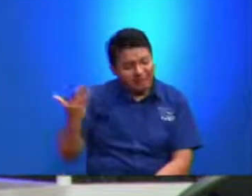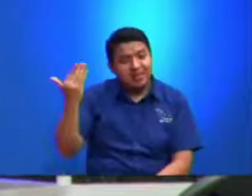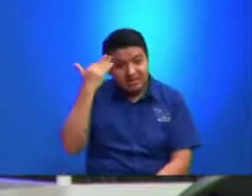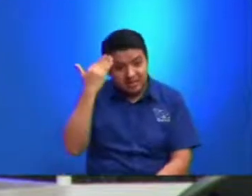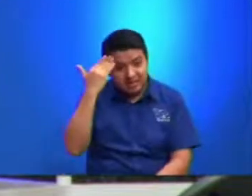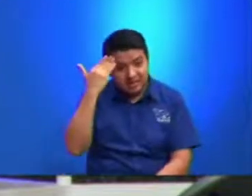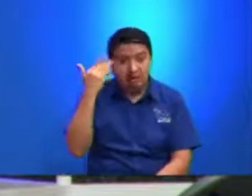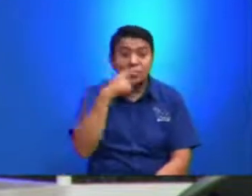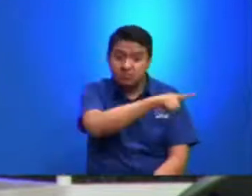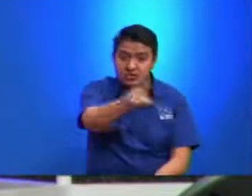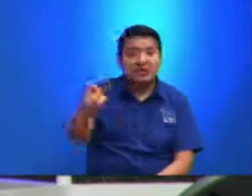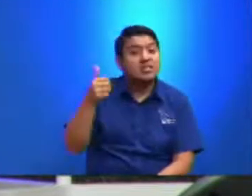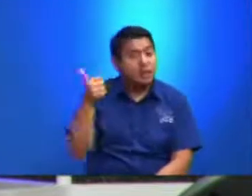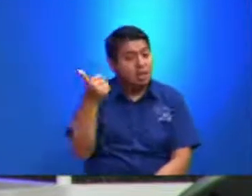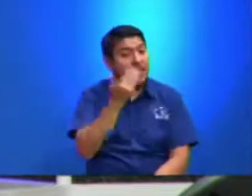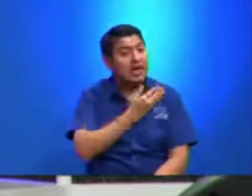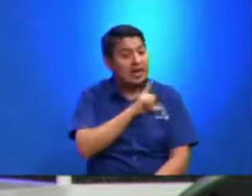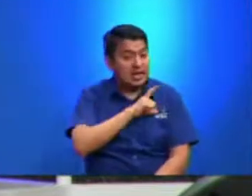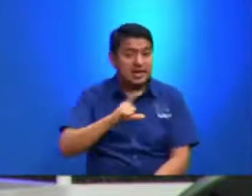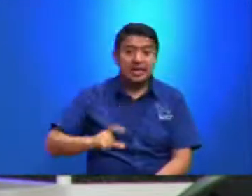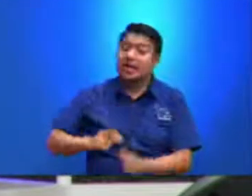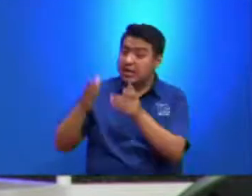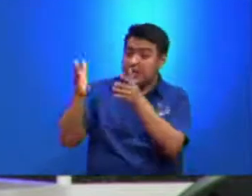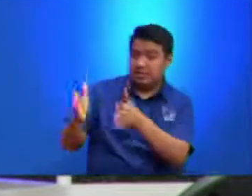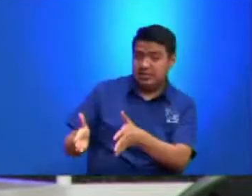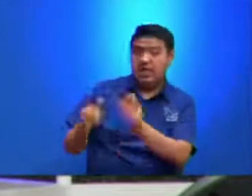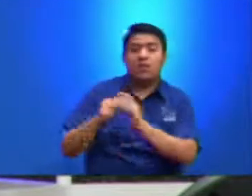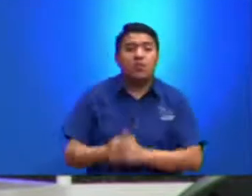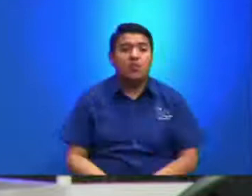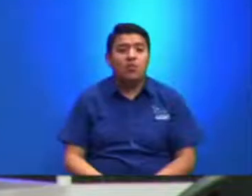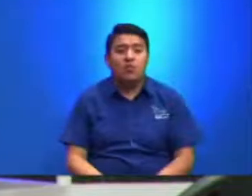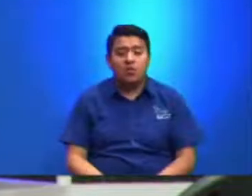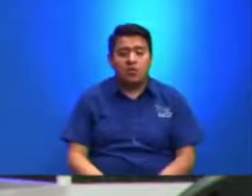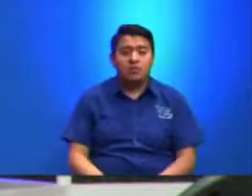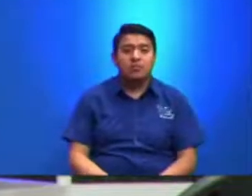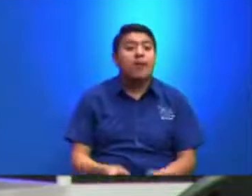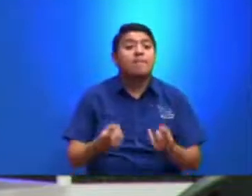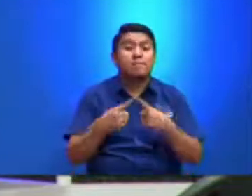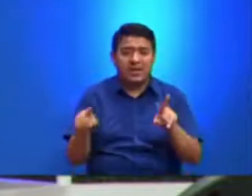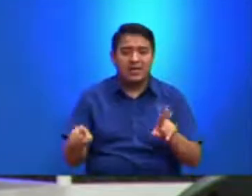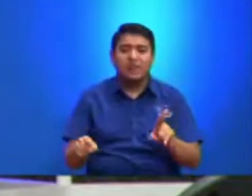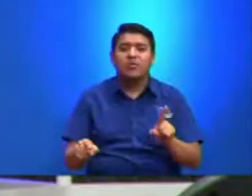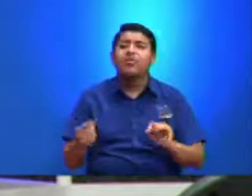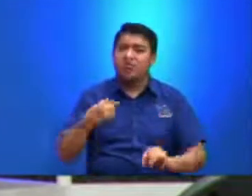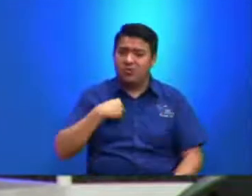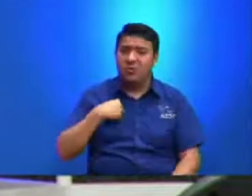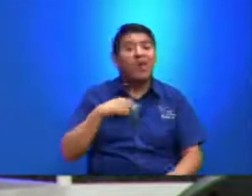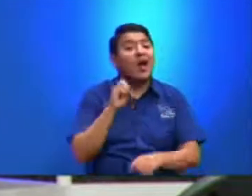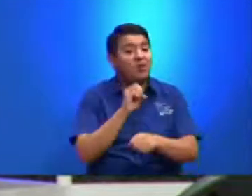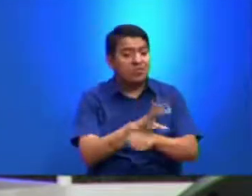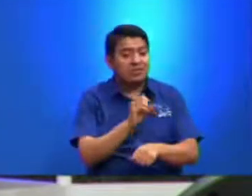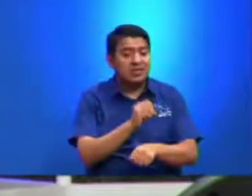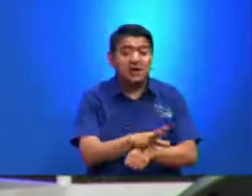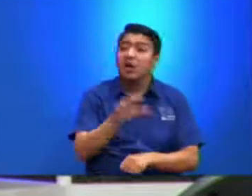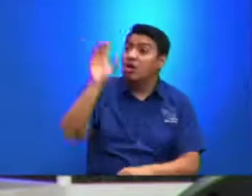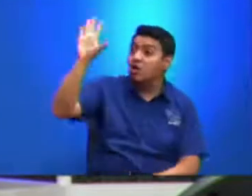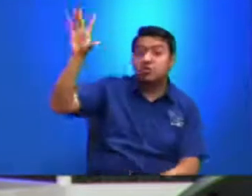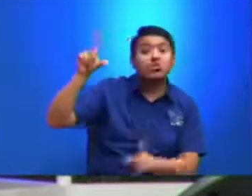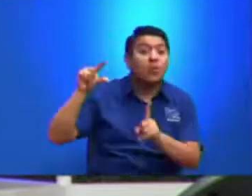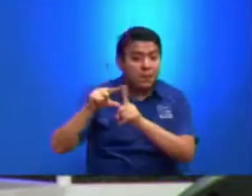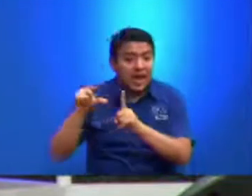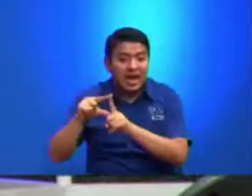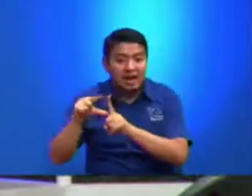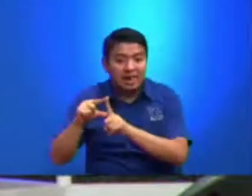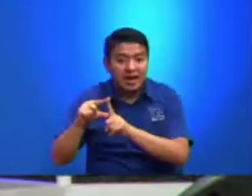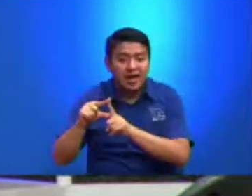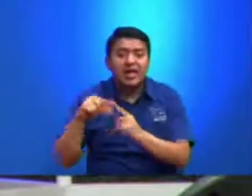alaba a Dios, que oye la profecía, que va en busca de todo lo bueno, pero te recomiendo su palabra. Que